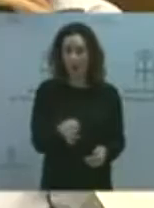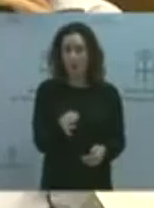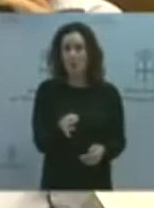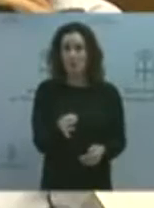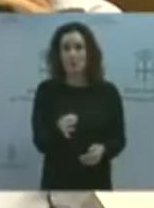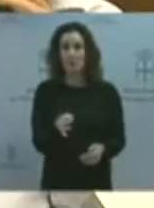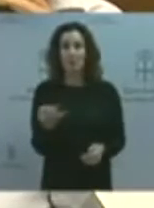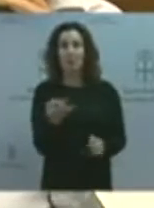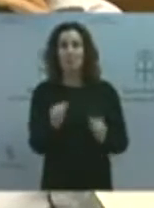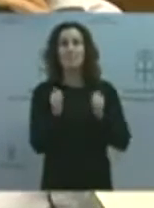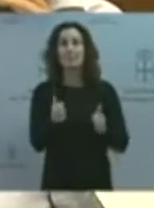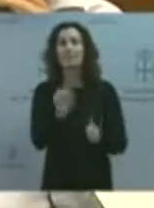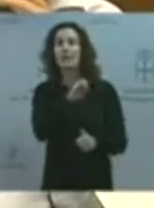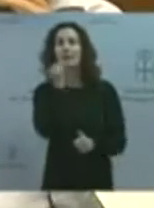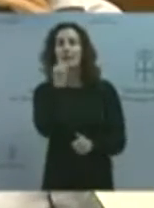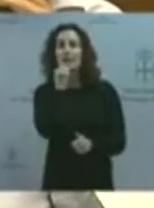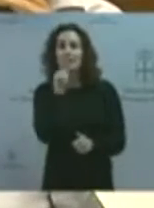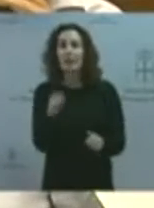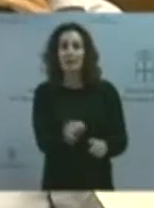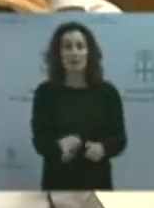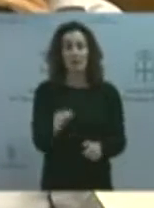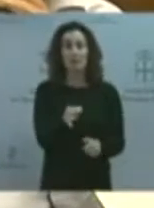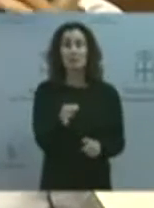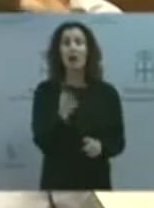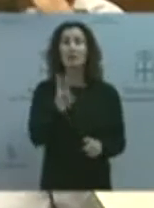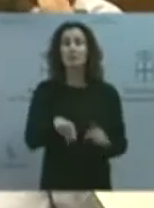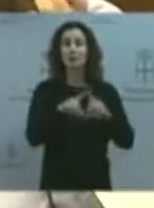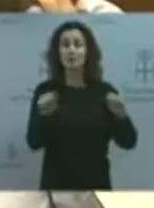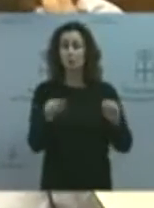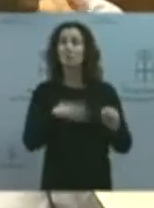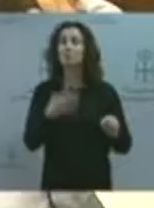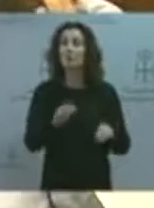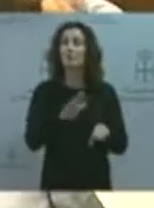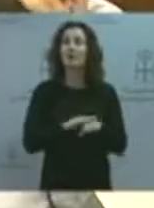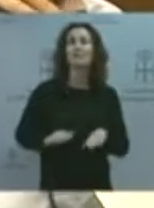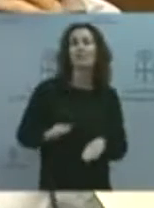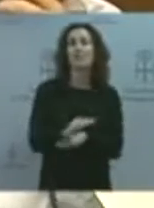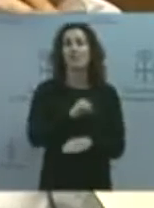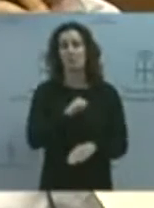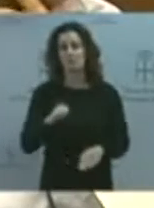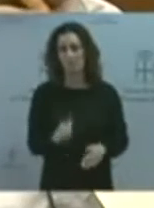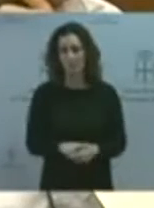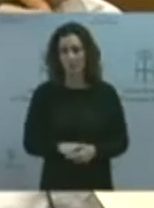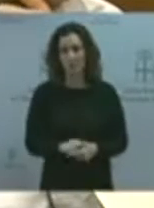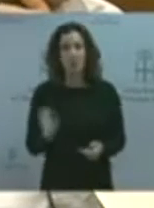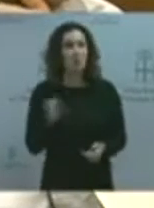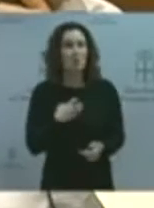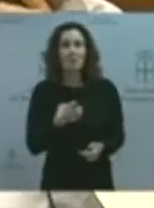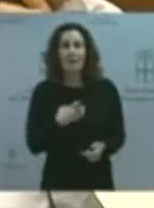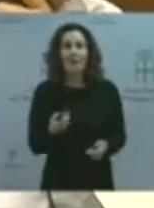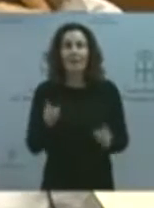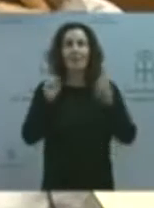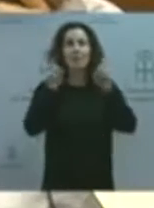de insularidad para la financiación autonómica. No podemos renunciar a una educación 0 a 3 completamente